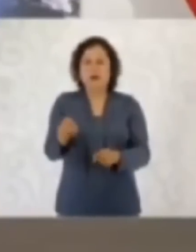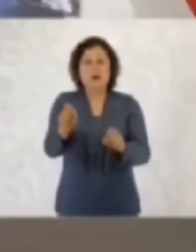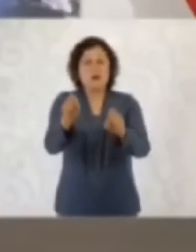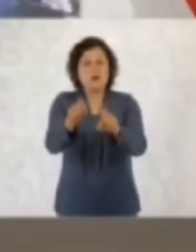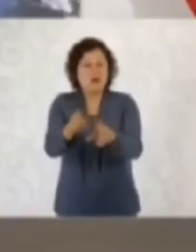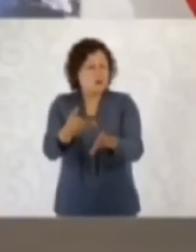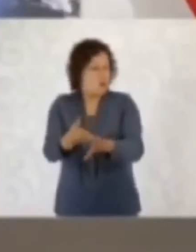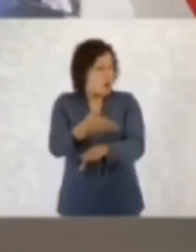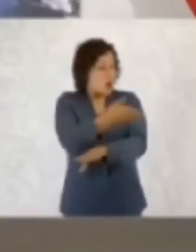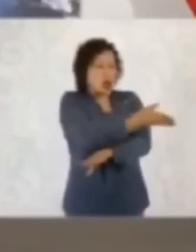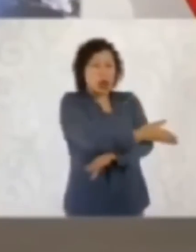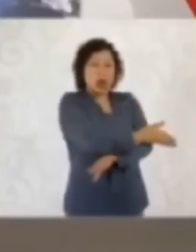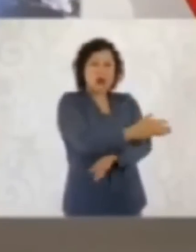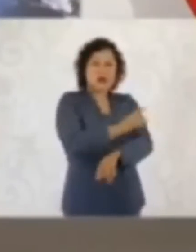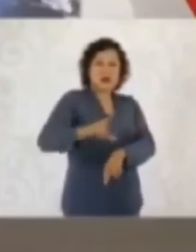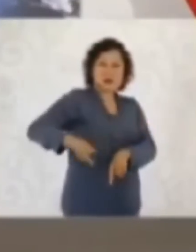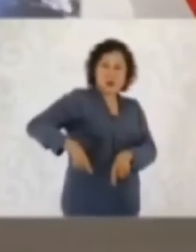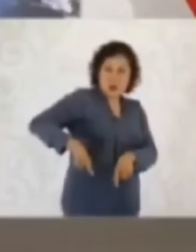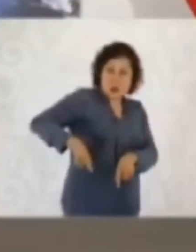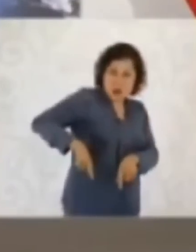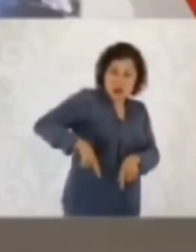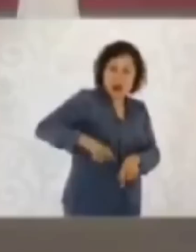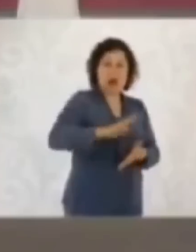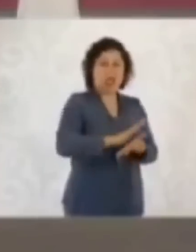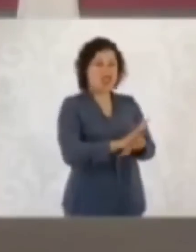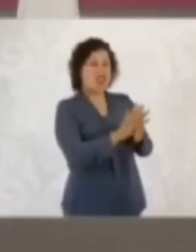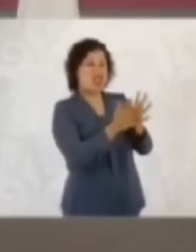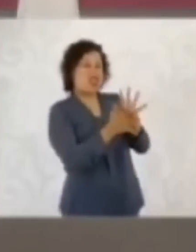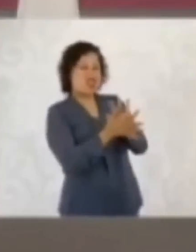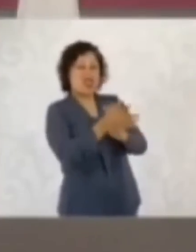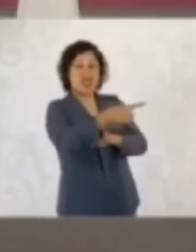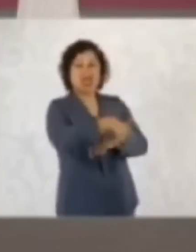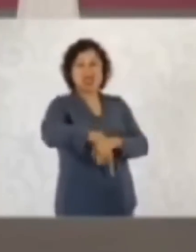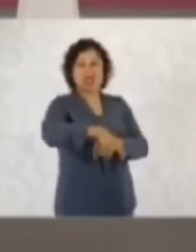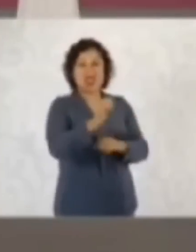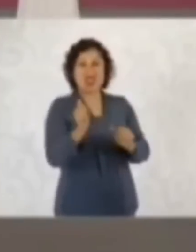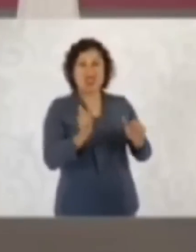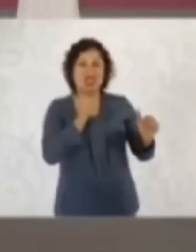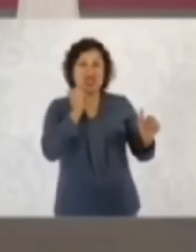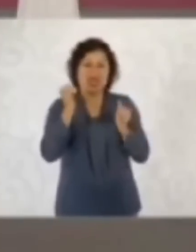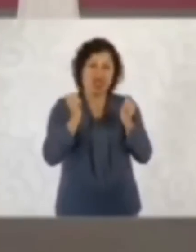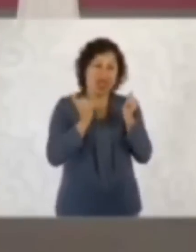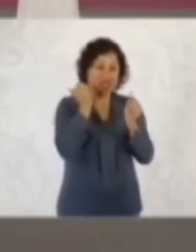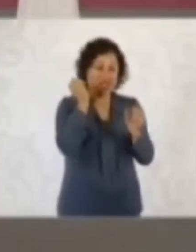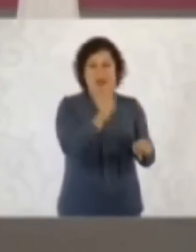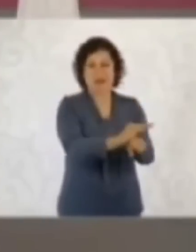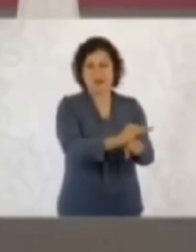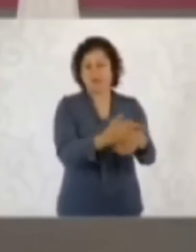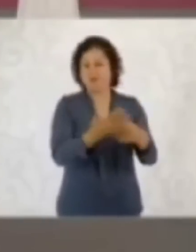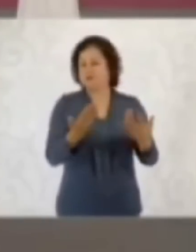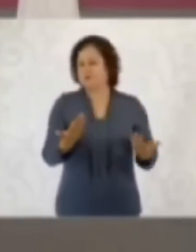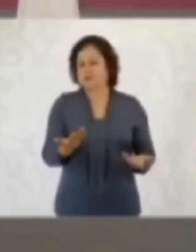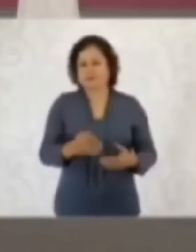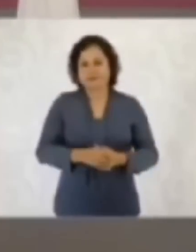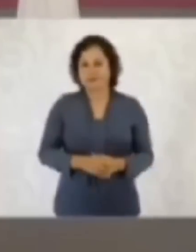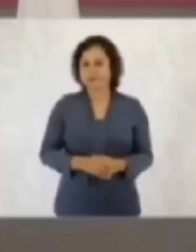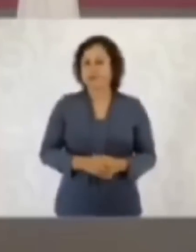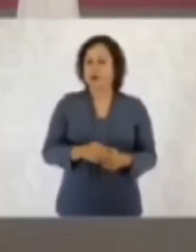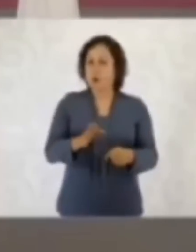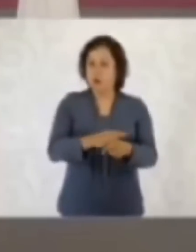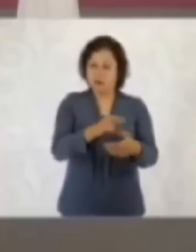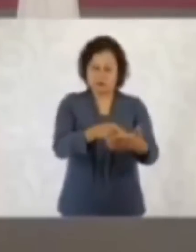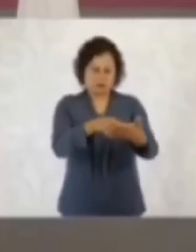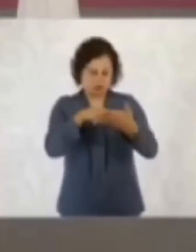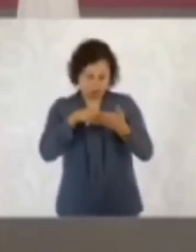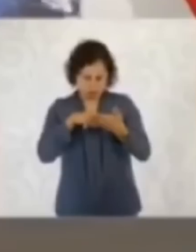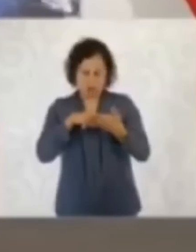sacando beneficios de manera personal. Entonces, decir que ante esta situación según las instrucciones que nos ha dado la